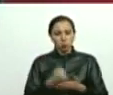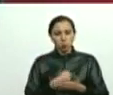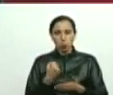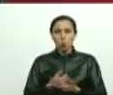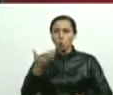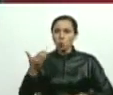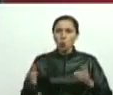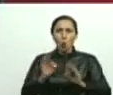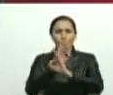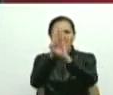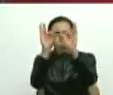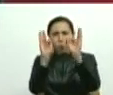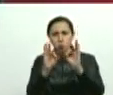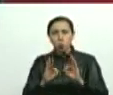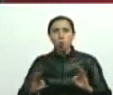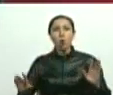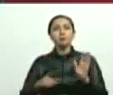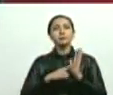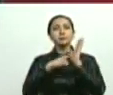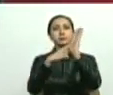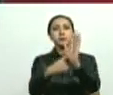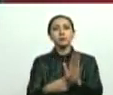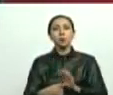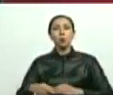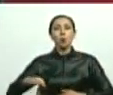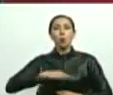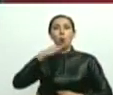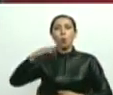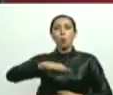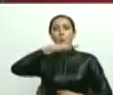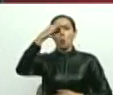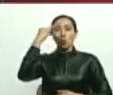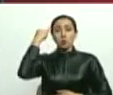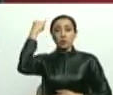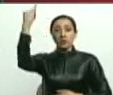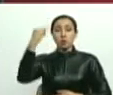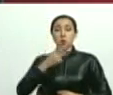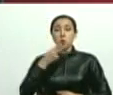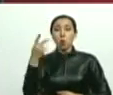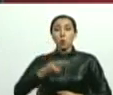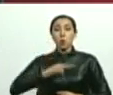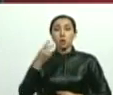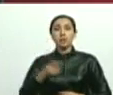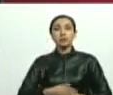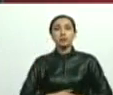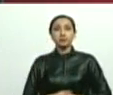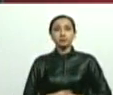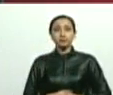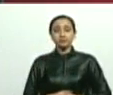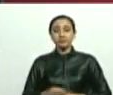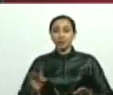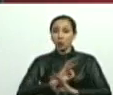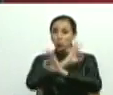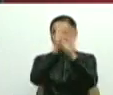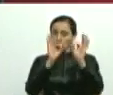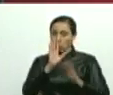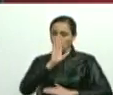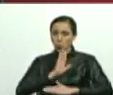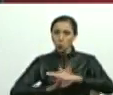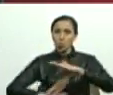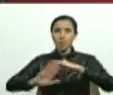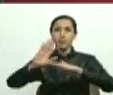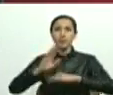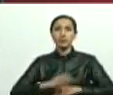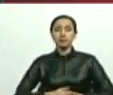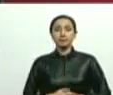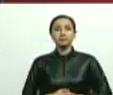modelos simbólicos, espirituales, ideológicos, políticos. El modelo de la humildad,